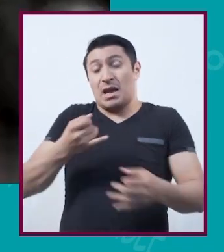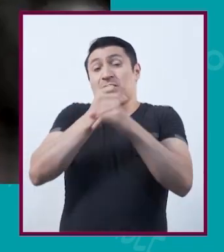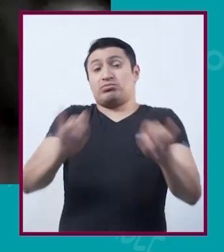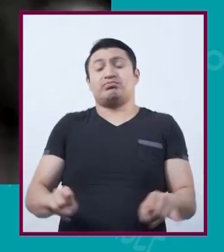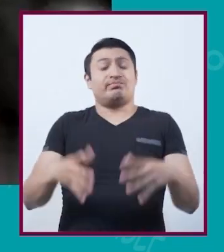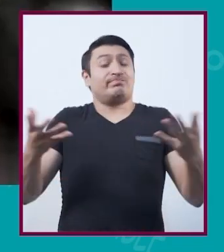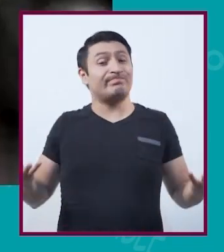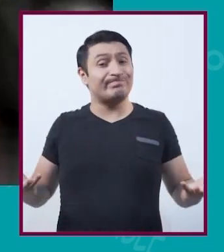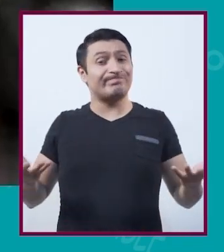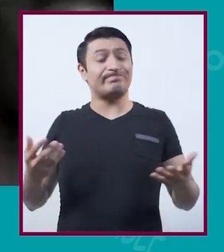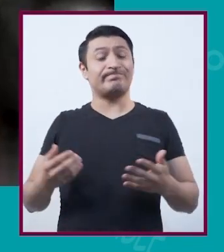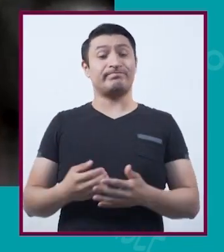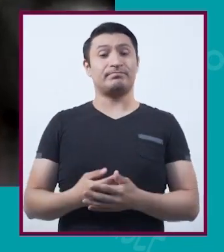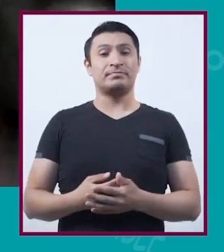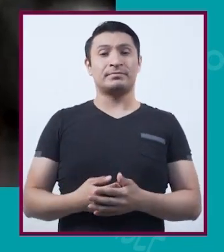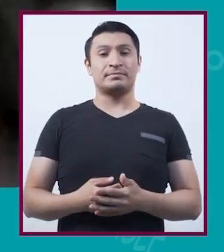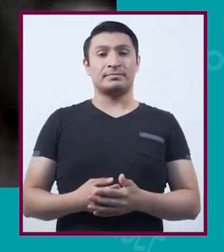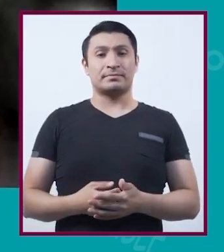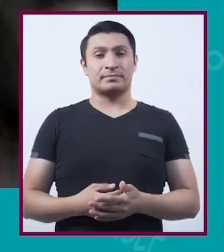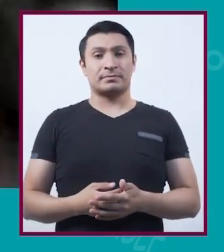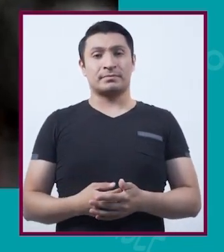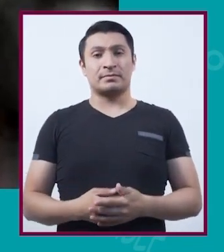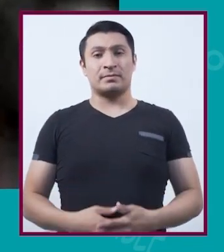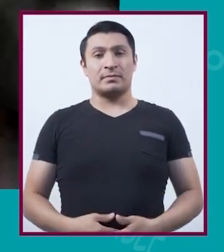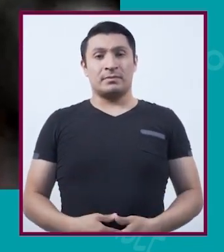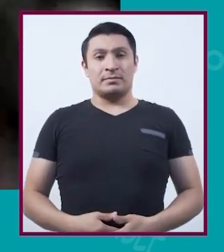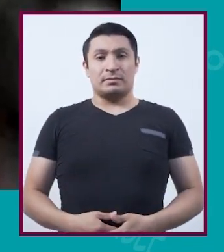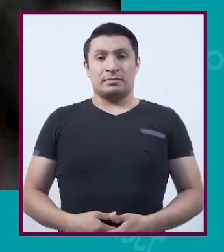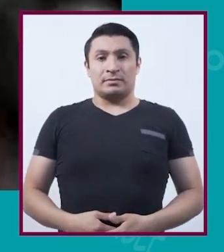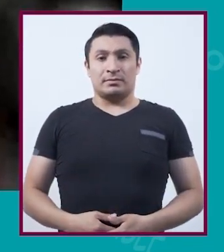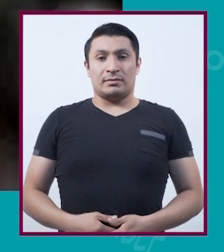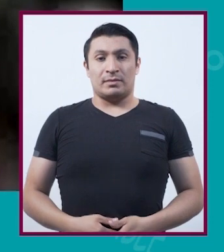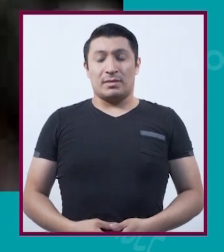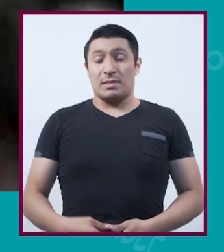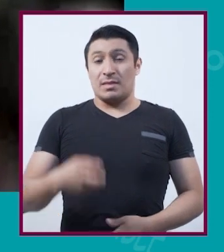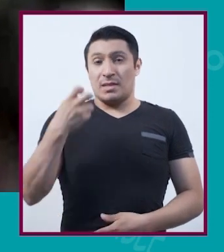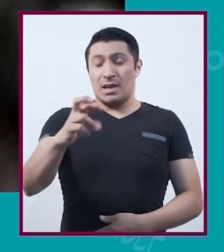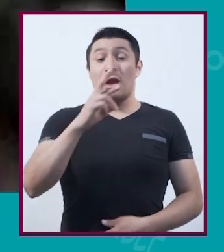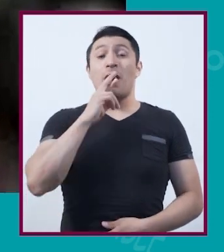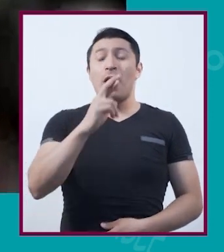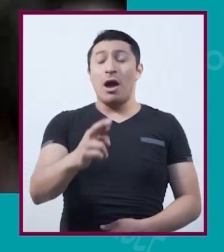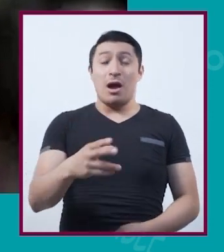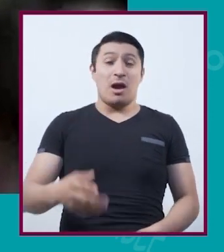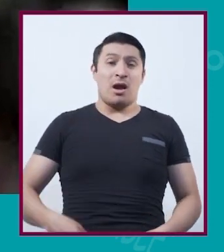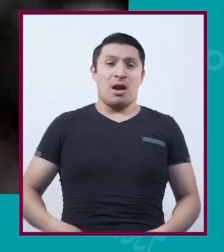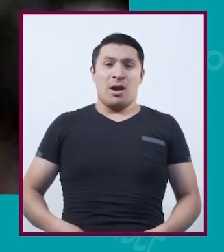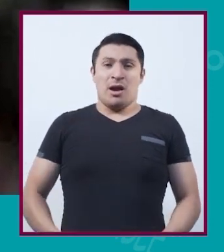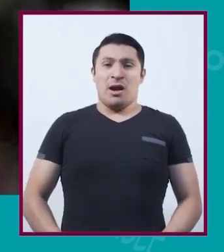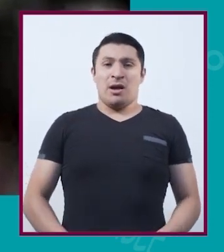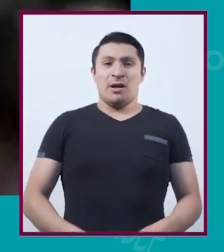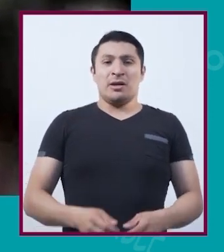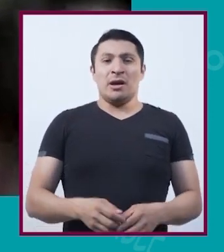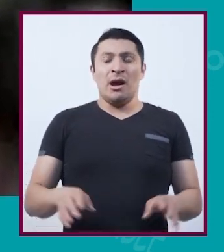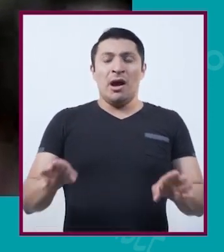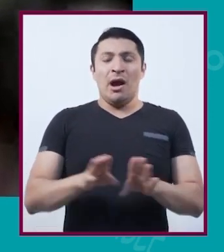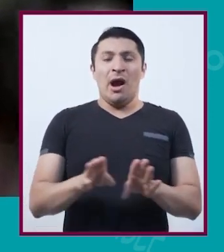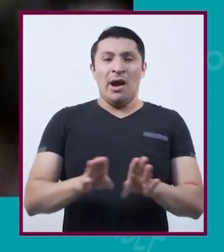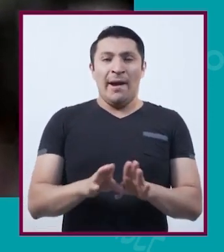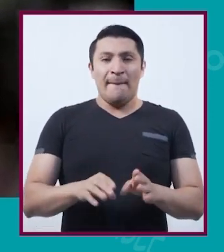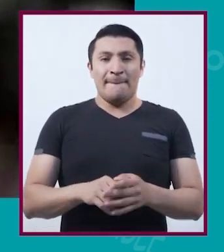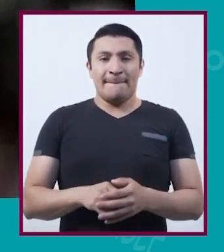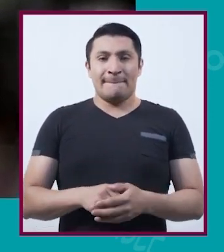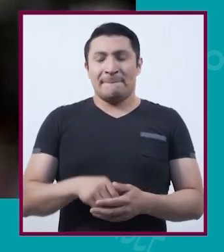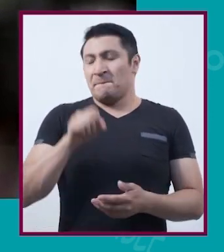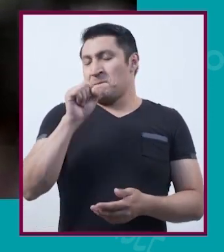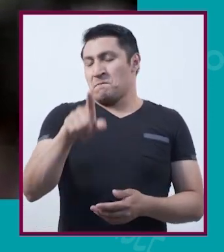sea que todos estos grupos, indios, negros, españoles, españoles criollos, españoles nacidos